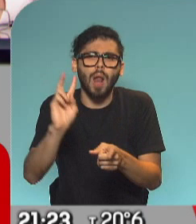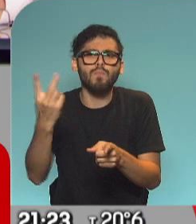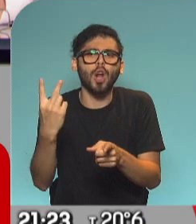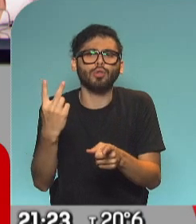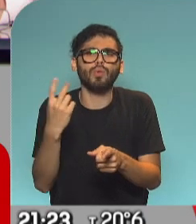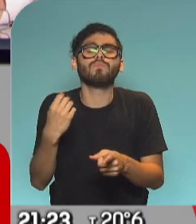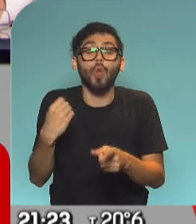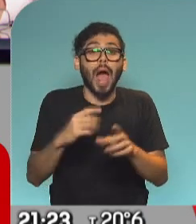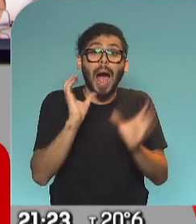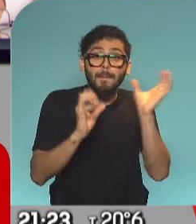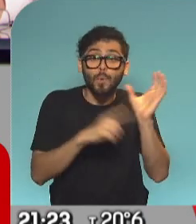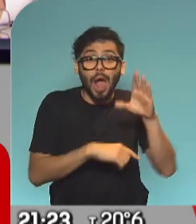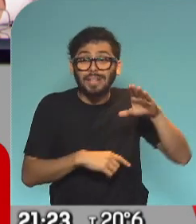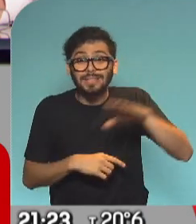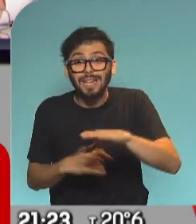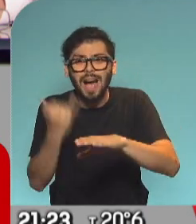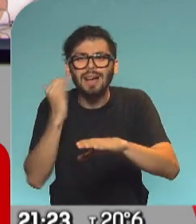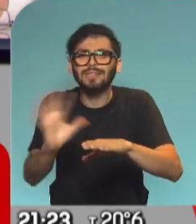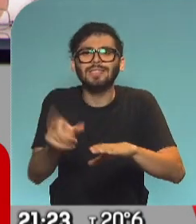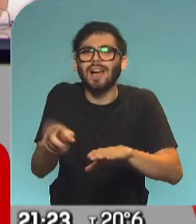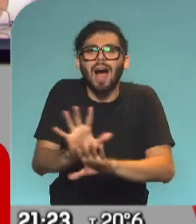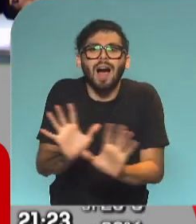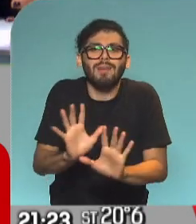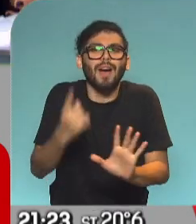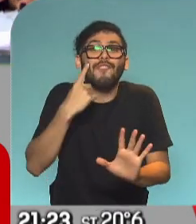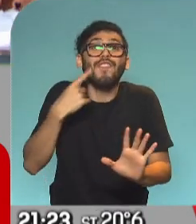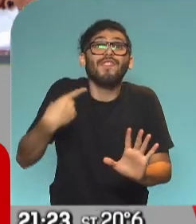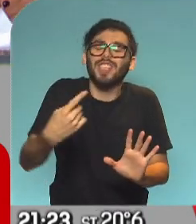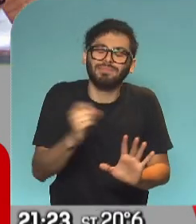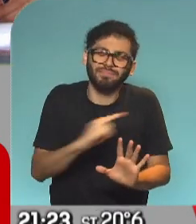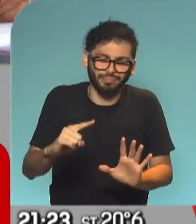llegó la ambulancia ya no había posibilidades de sobrevivir. Claro. Gracias, Néstor. Así seguimos.